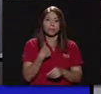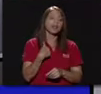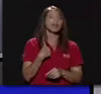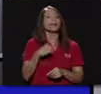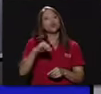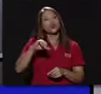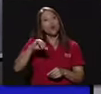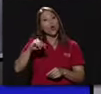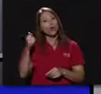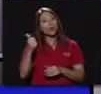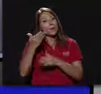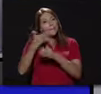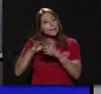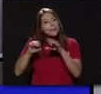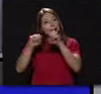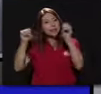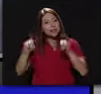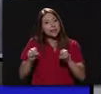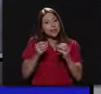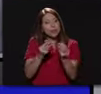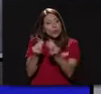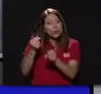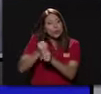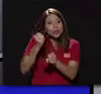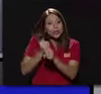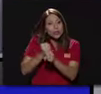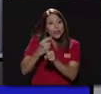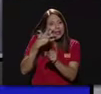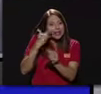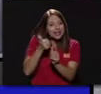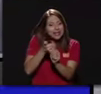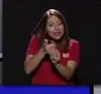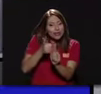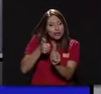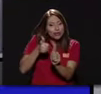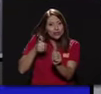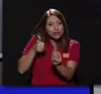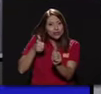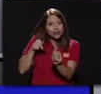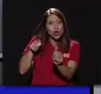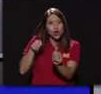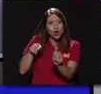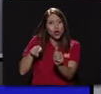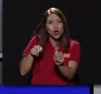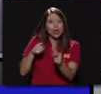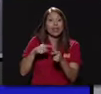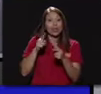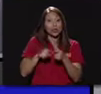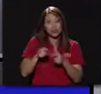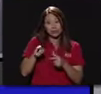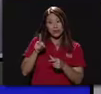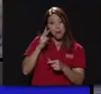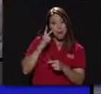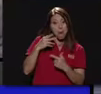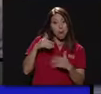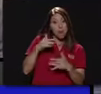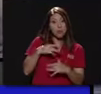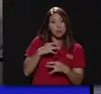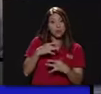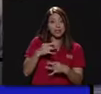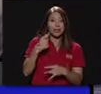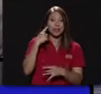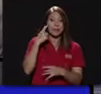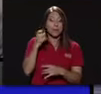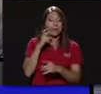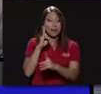parte del aparato productivo que más bien uno podría decir que está como en retroceso, en redefinición. Entonces nos resultaba muy interesante porque el